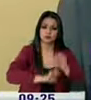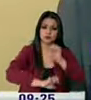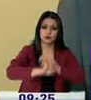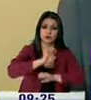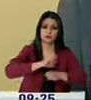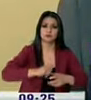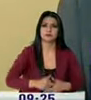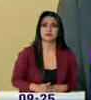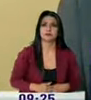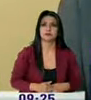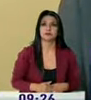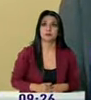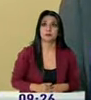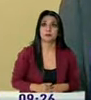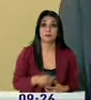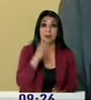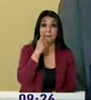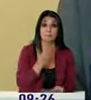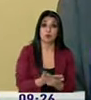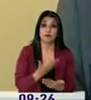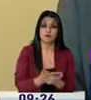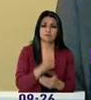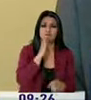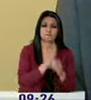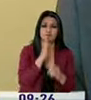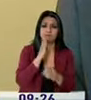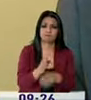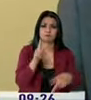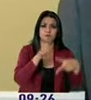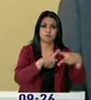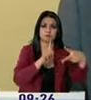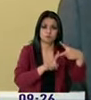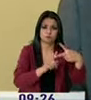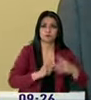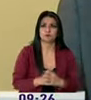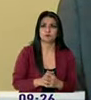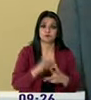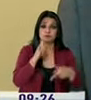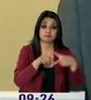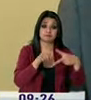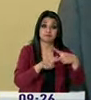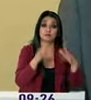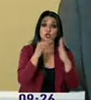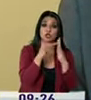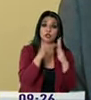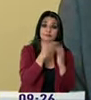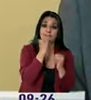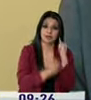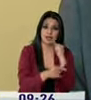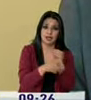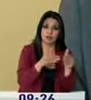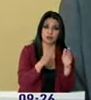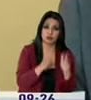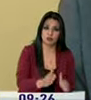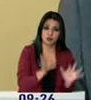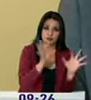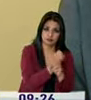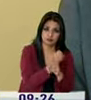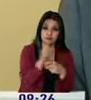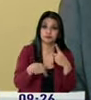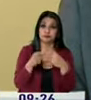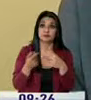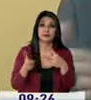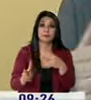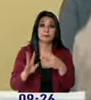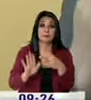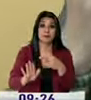nuestro caso nos interesa la prueba por los dos propósitos. Por un lado, por la promediación de la nota final que tienen los estudiantes, y